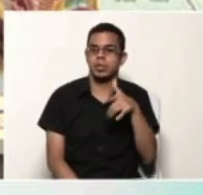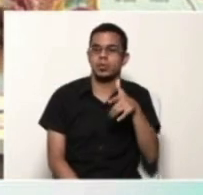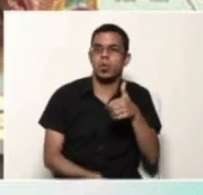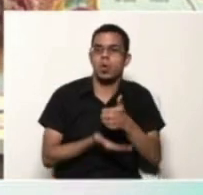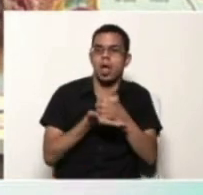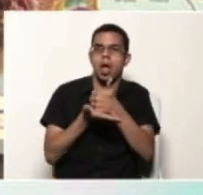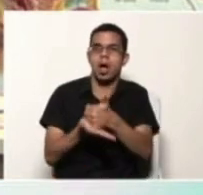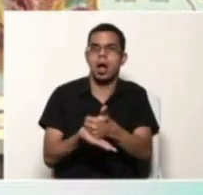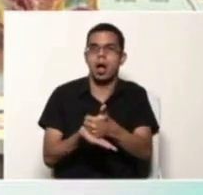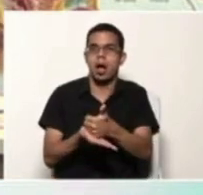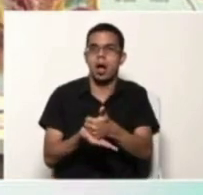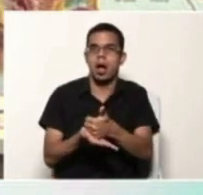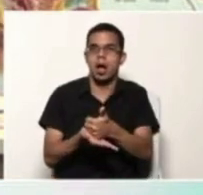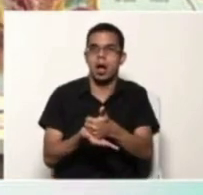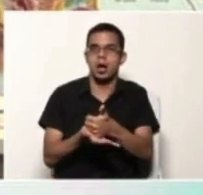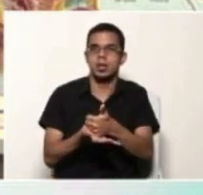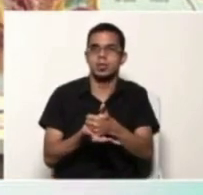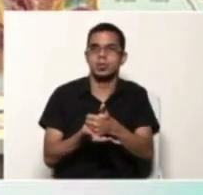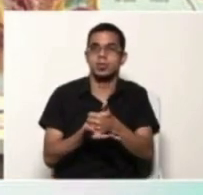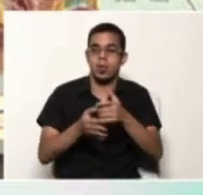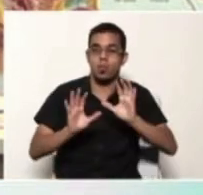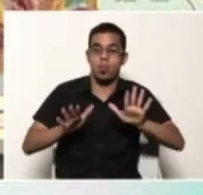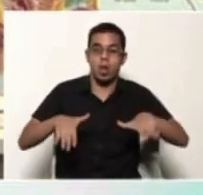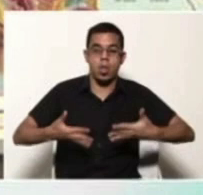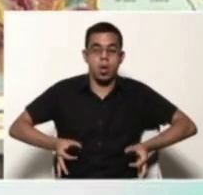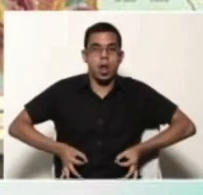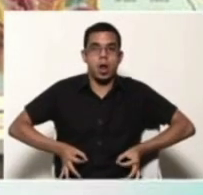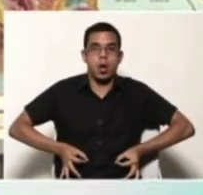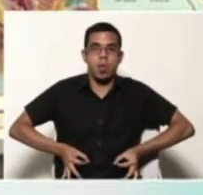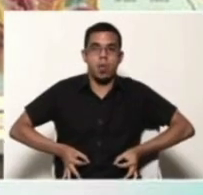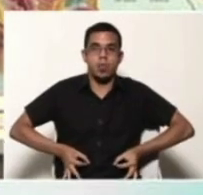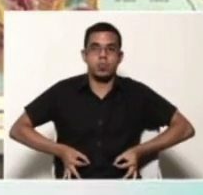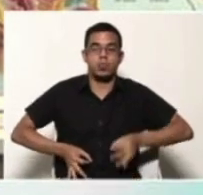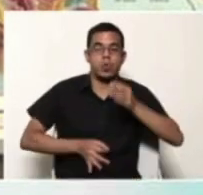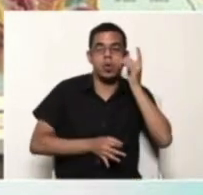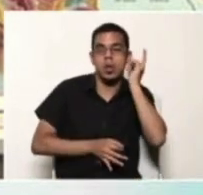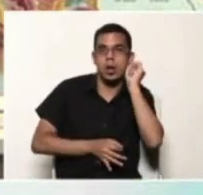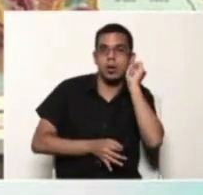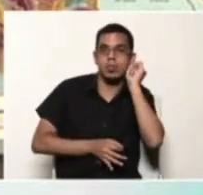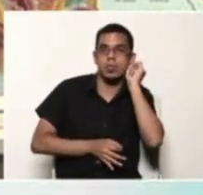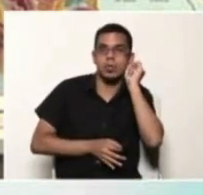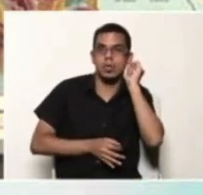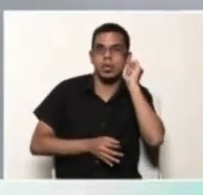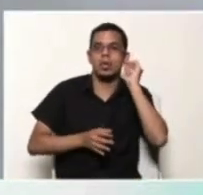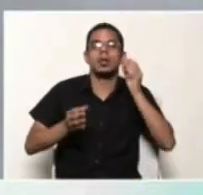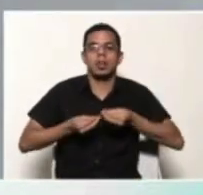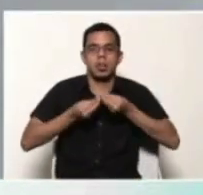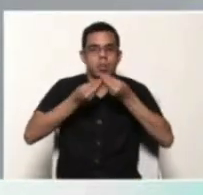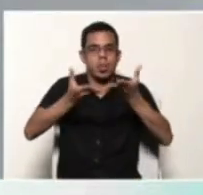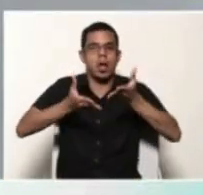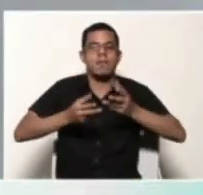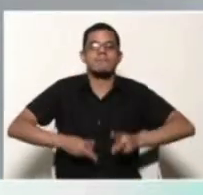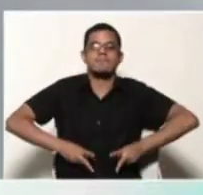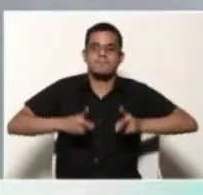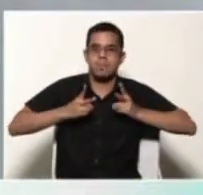son prácticamente con el óvulo que está aquí en el ovario, van a formar la vida. La